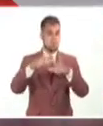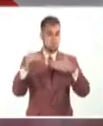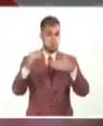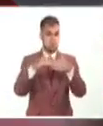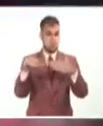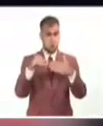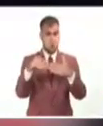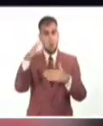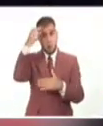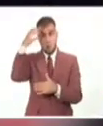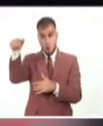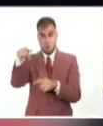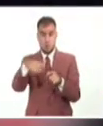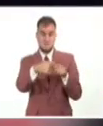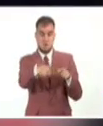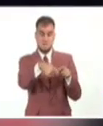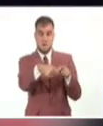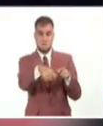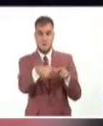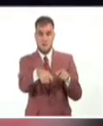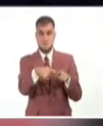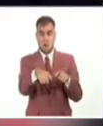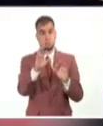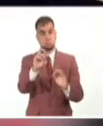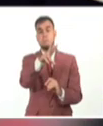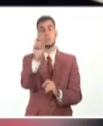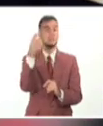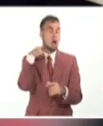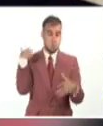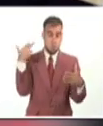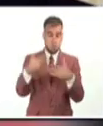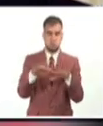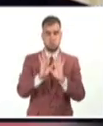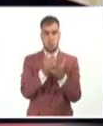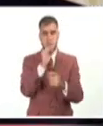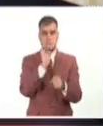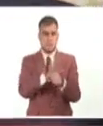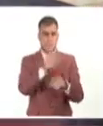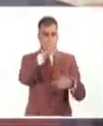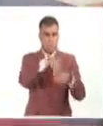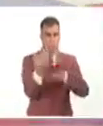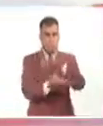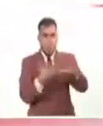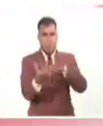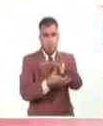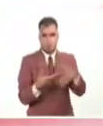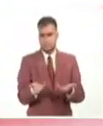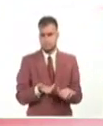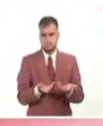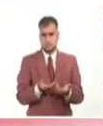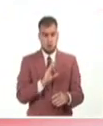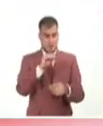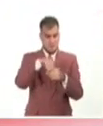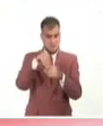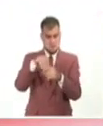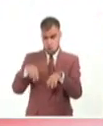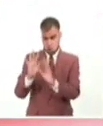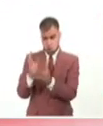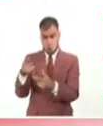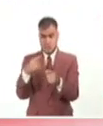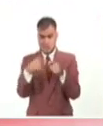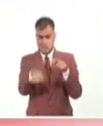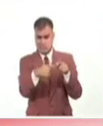la opresión y la miseria el pueblo ya está cansado de sus mentiras y de sus